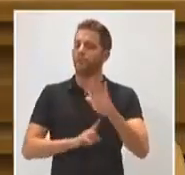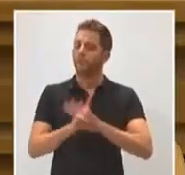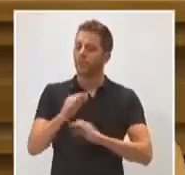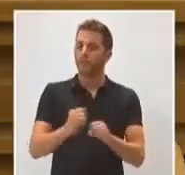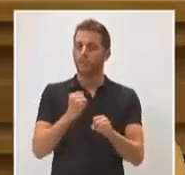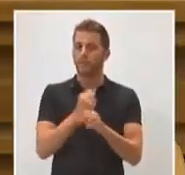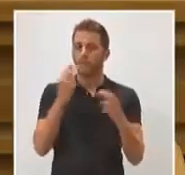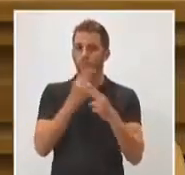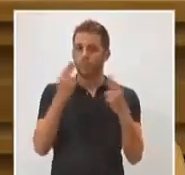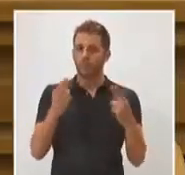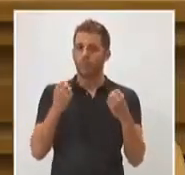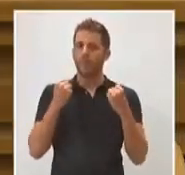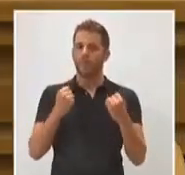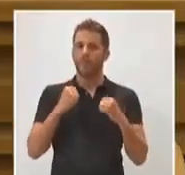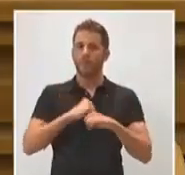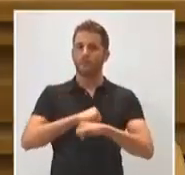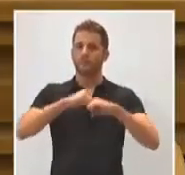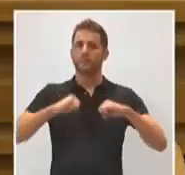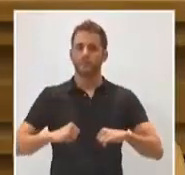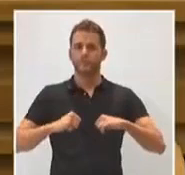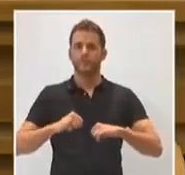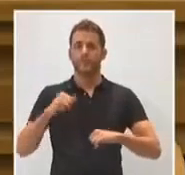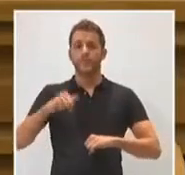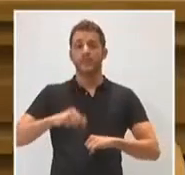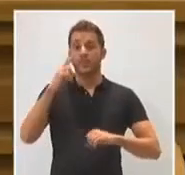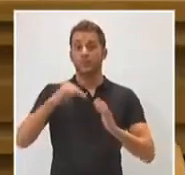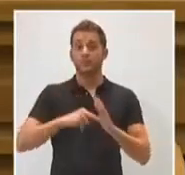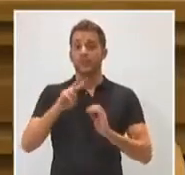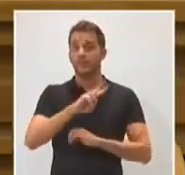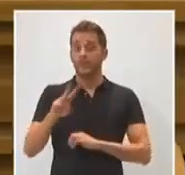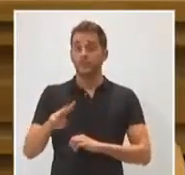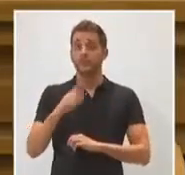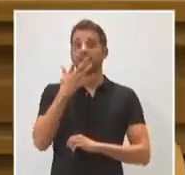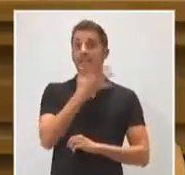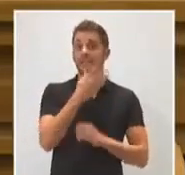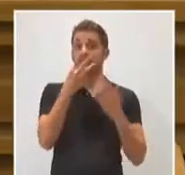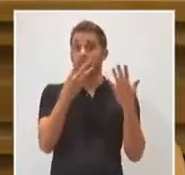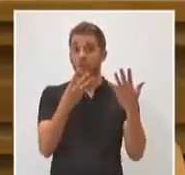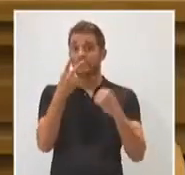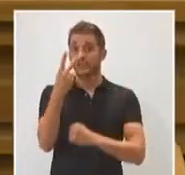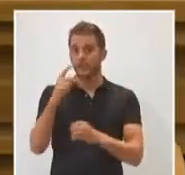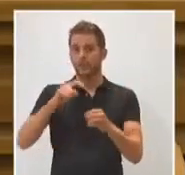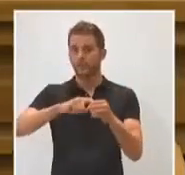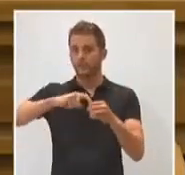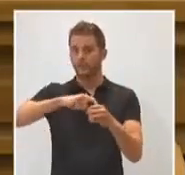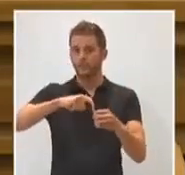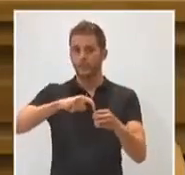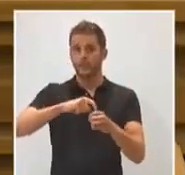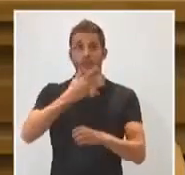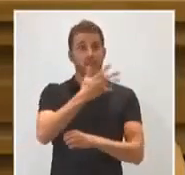fortalecido y seguro para este 2022 582 plazas sin ir más lejos